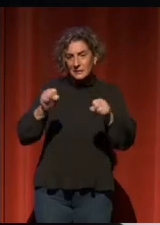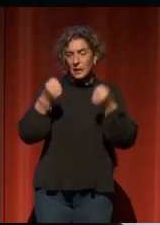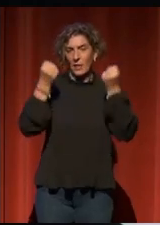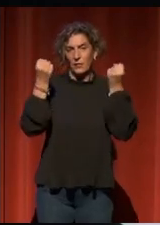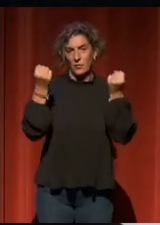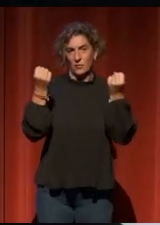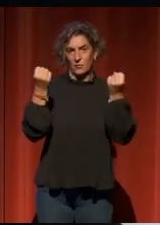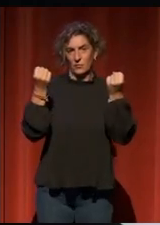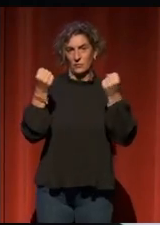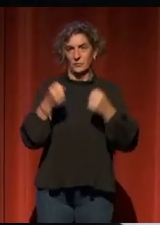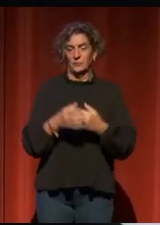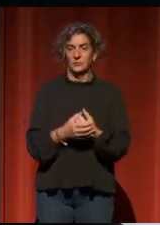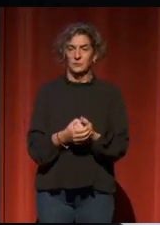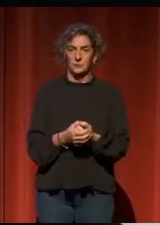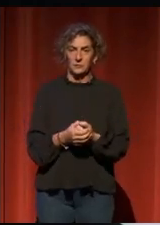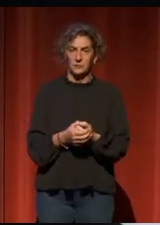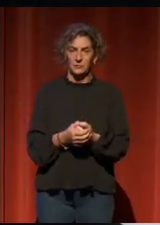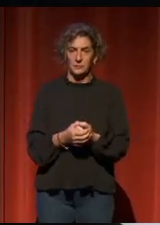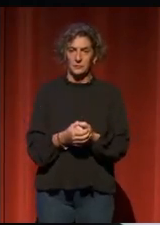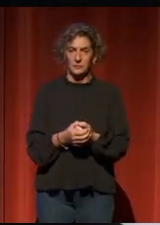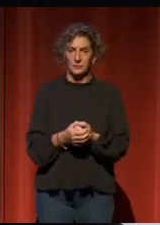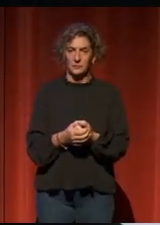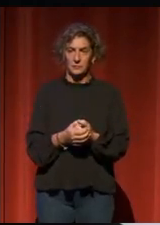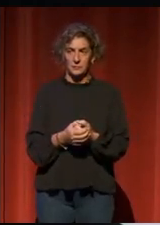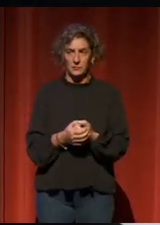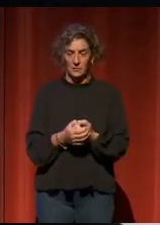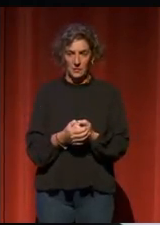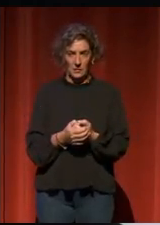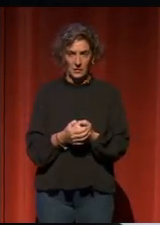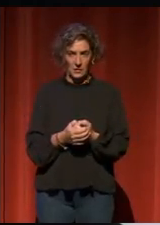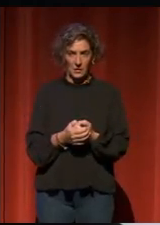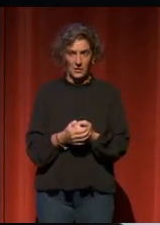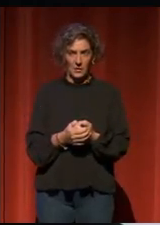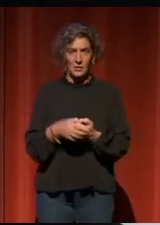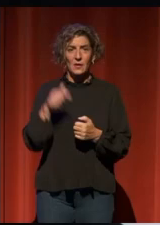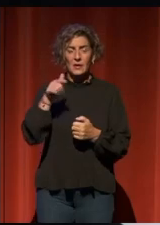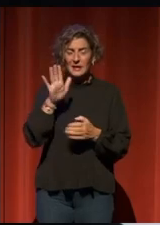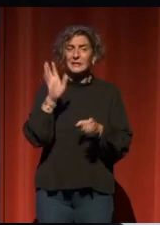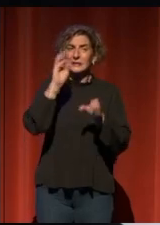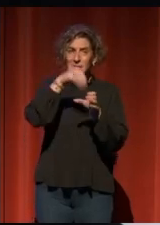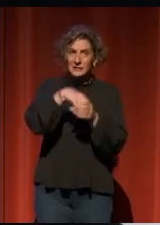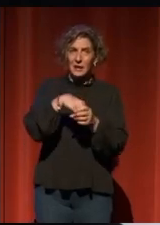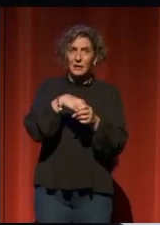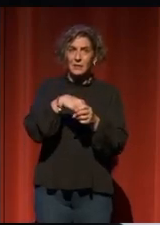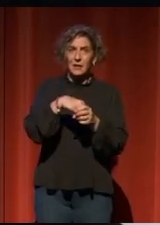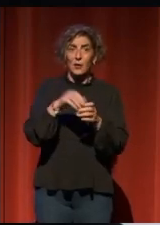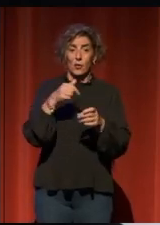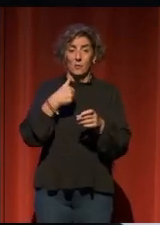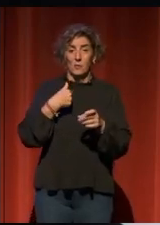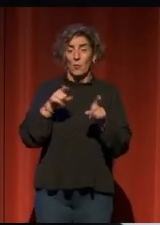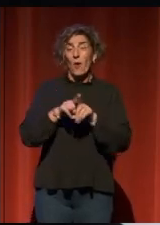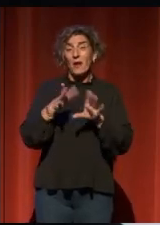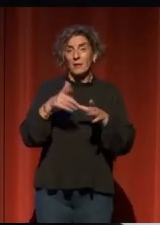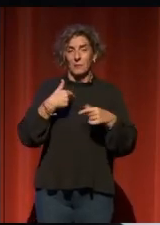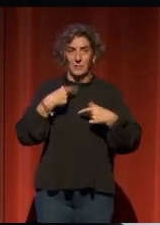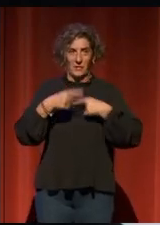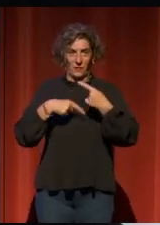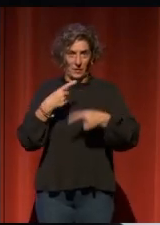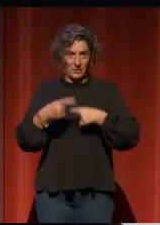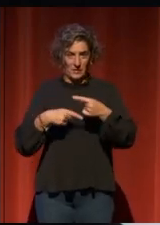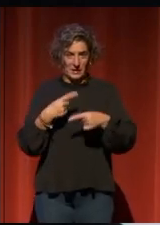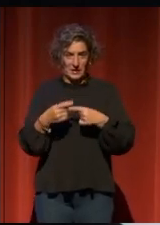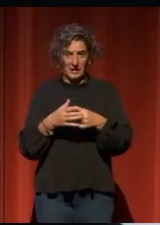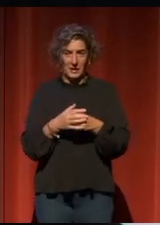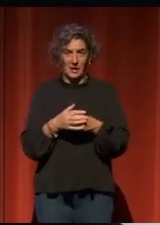de letras. No lo sabían, pero formaban parte de mi familia, como los bedeles, en